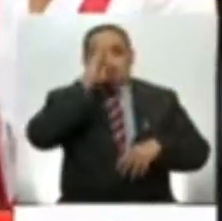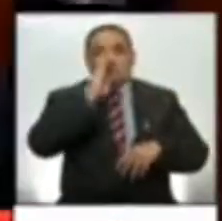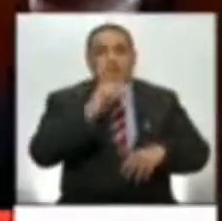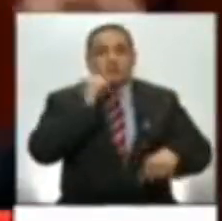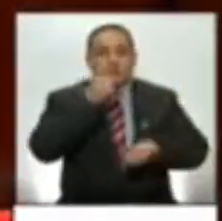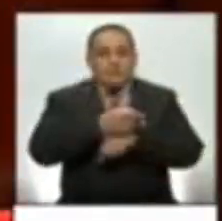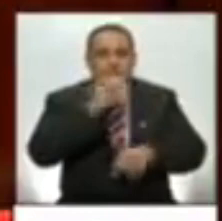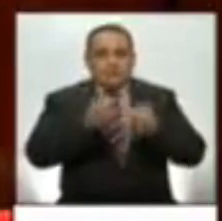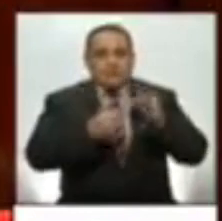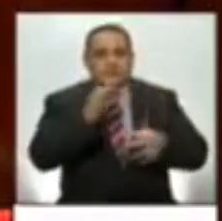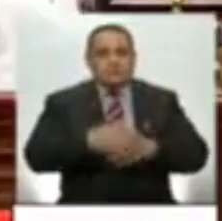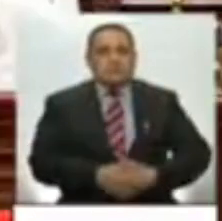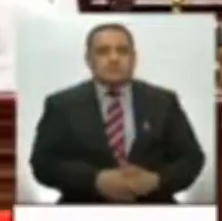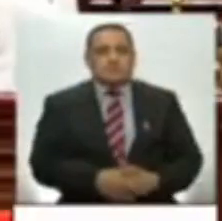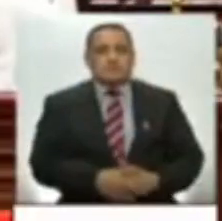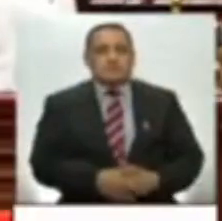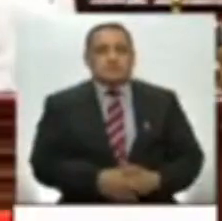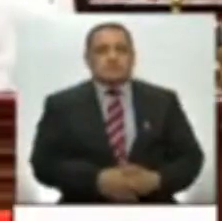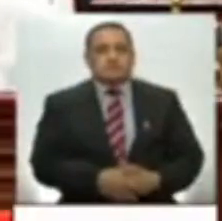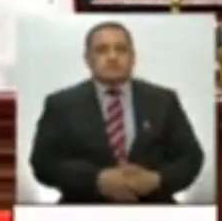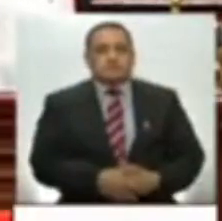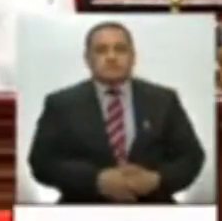demanden.